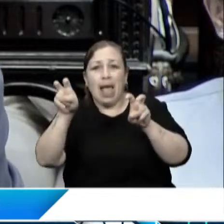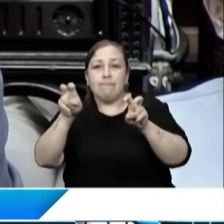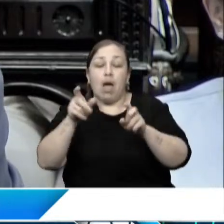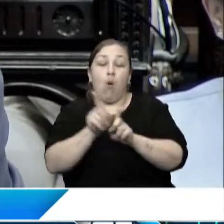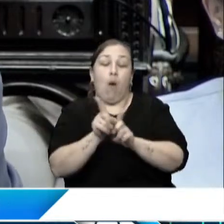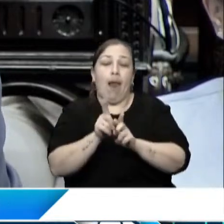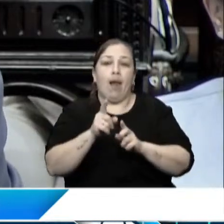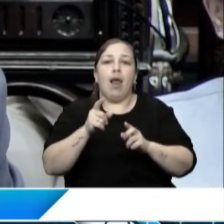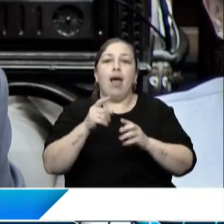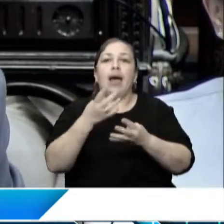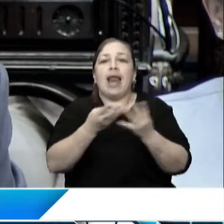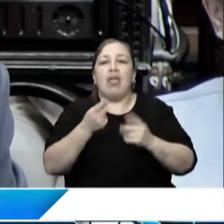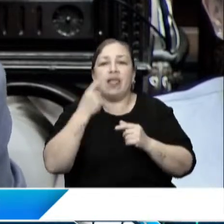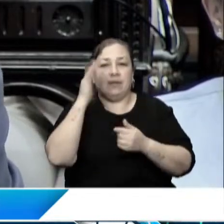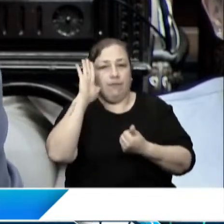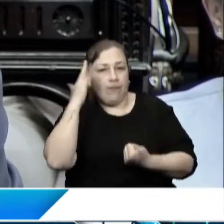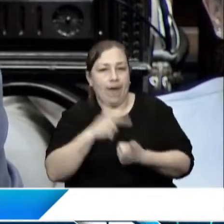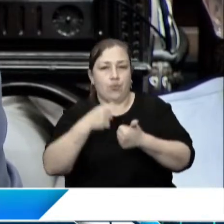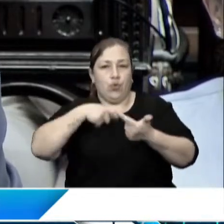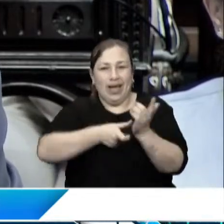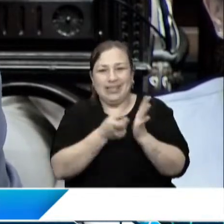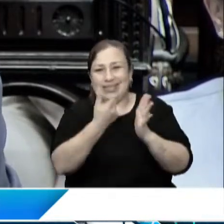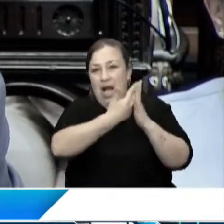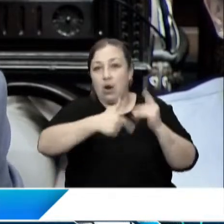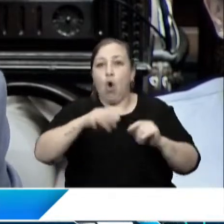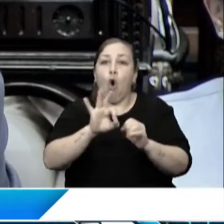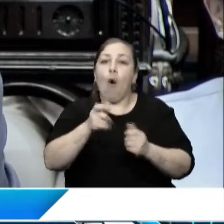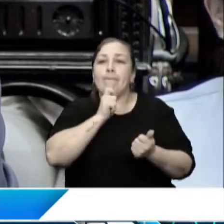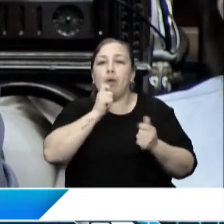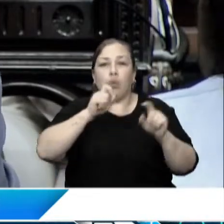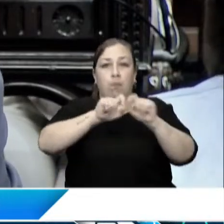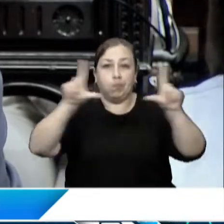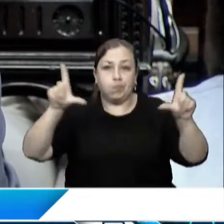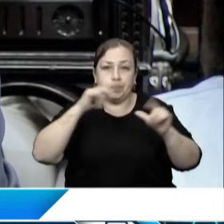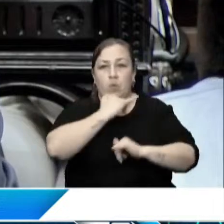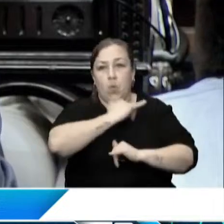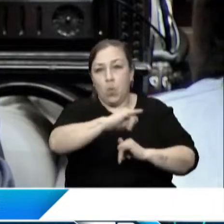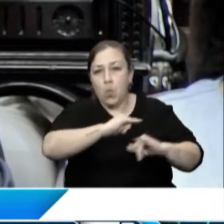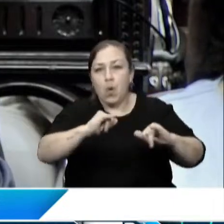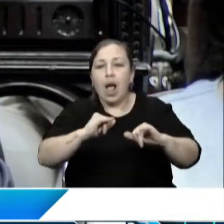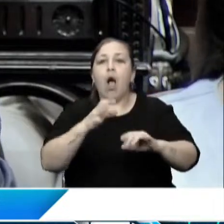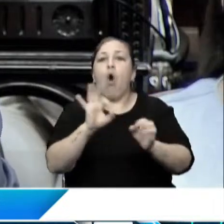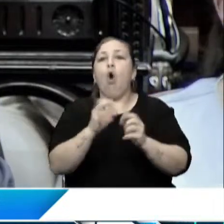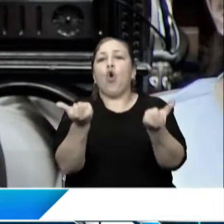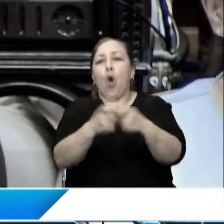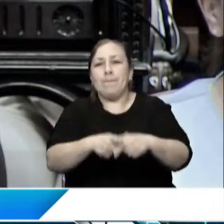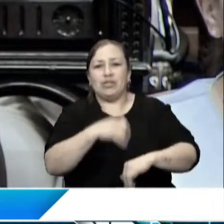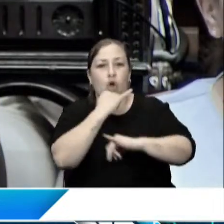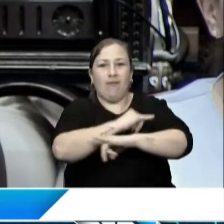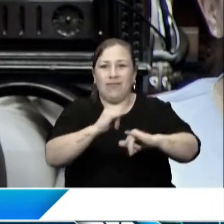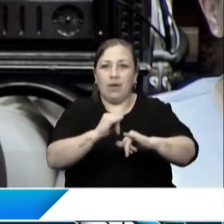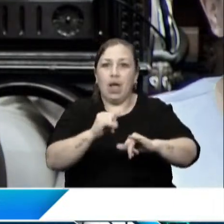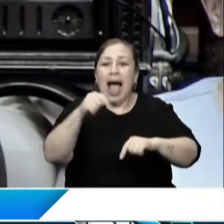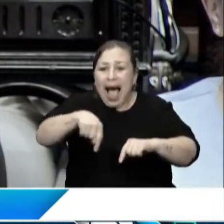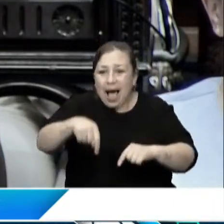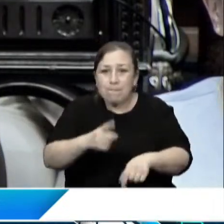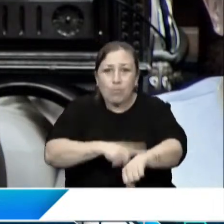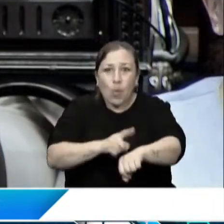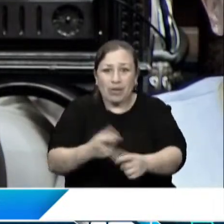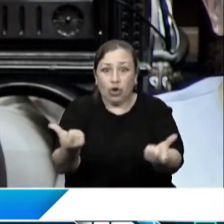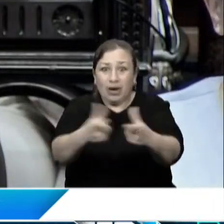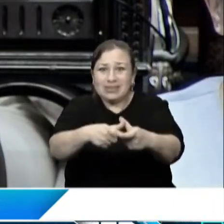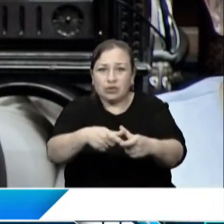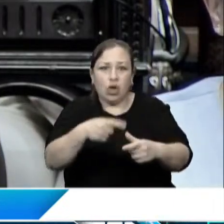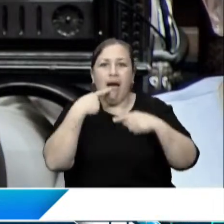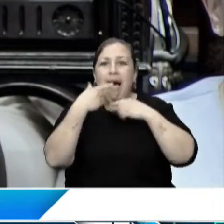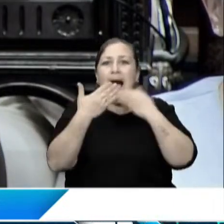redes sociales, otra en los medios de comunicación, otra en las comisiones y otra en este recinto. Y